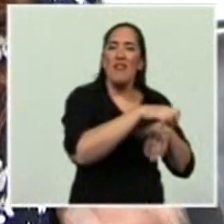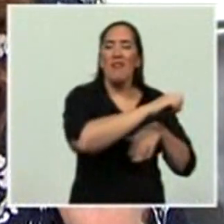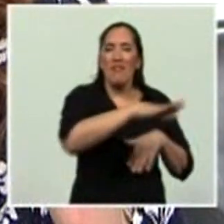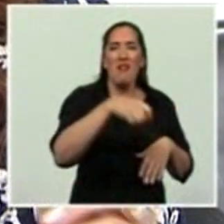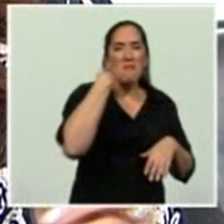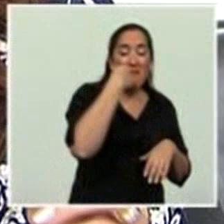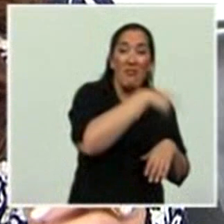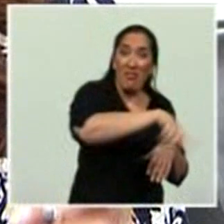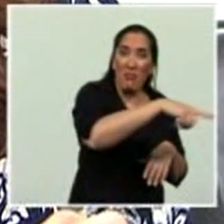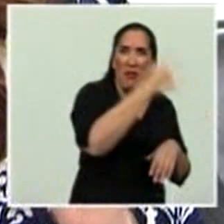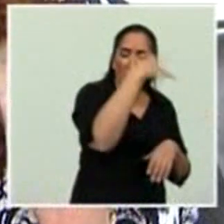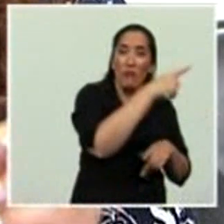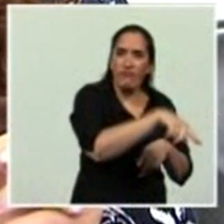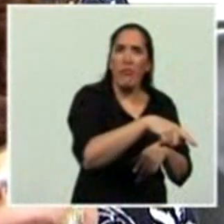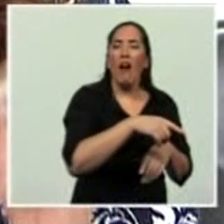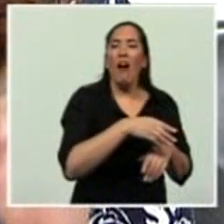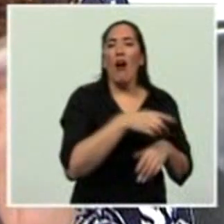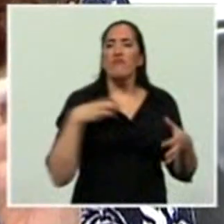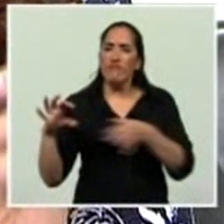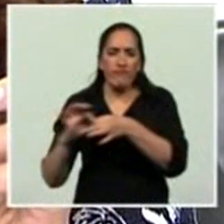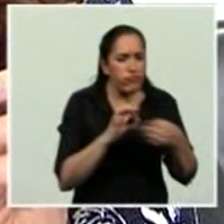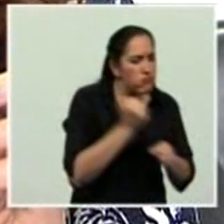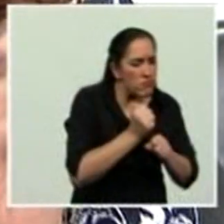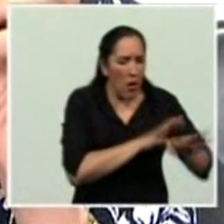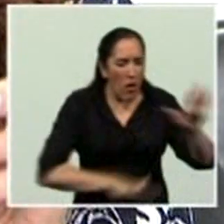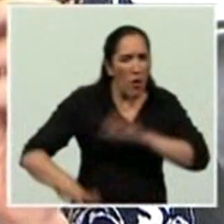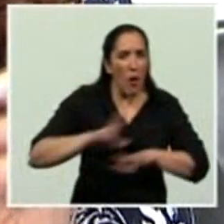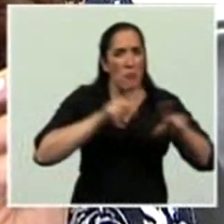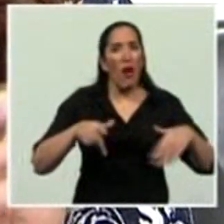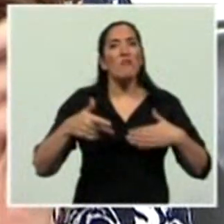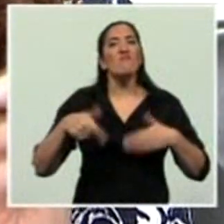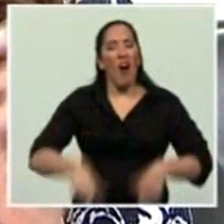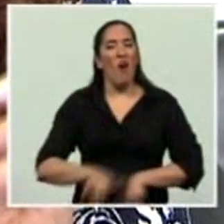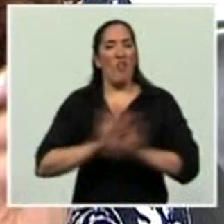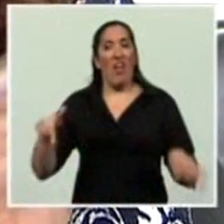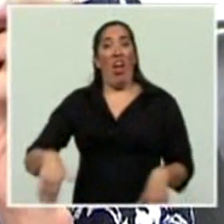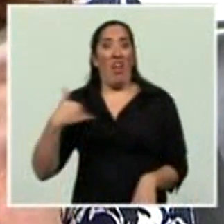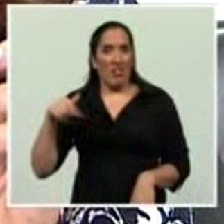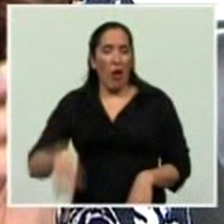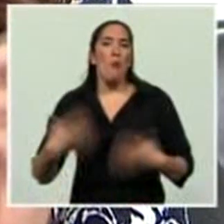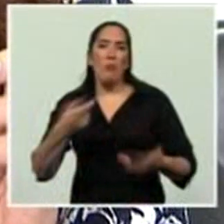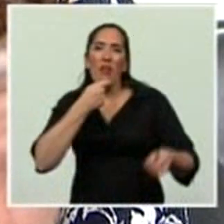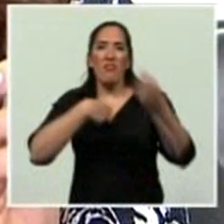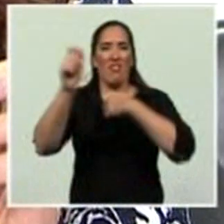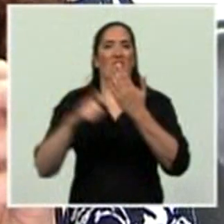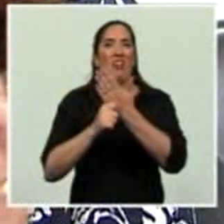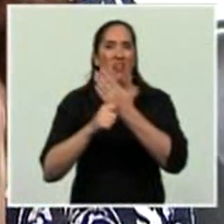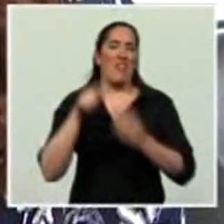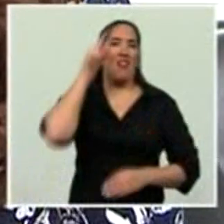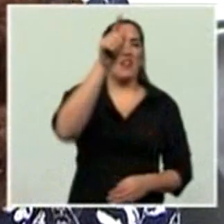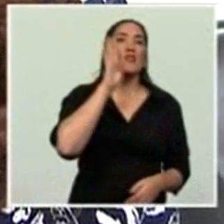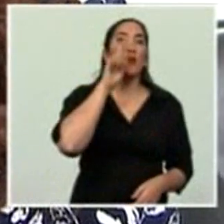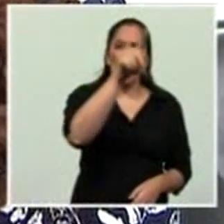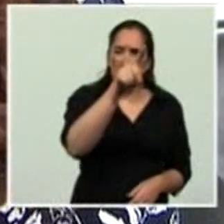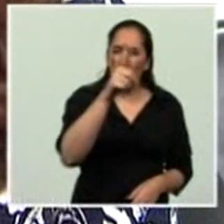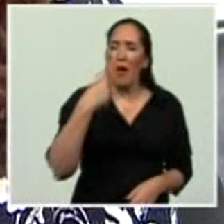de 15 años la Argentina va a volver a ingresar carnes a los Estados Unidos un mercado muy bueno pero